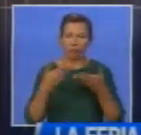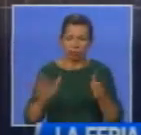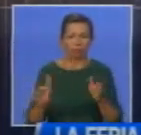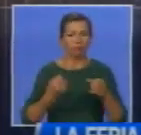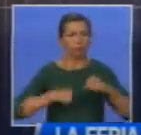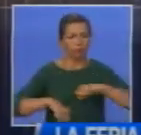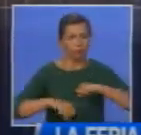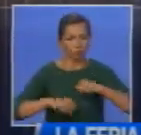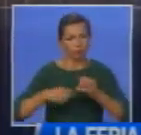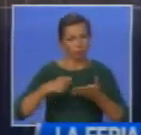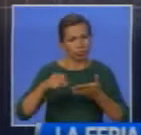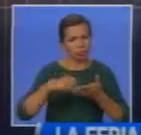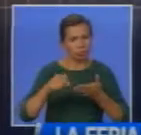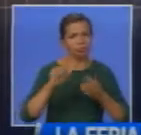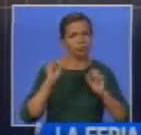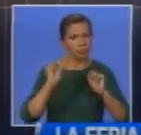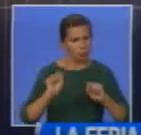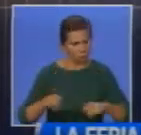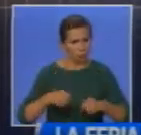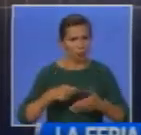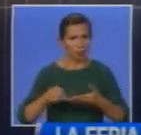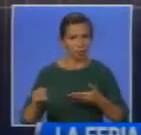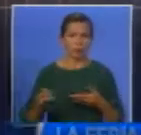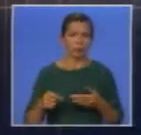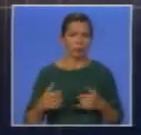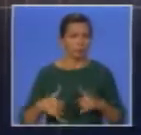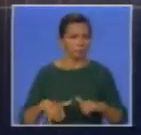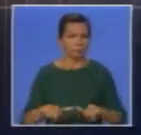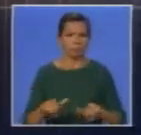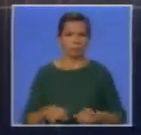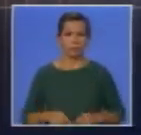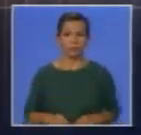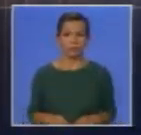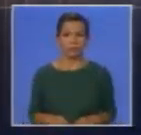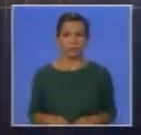conclusión de este trámite para evitar así inconvenientes.